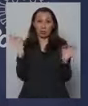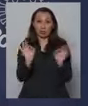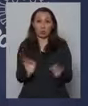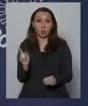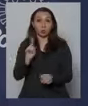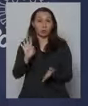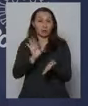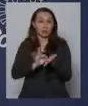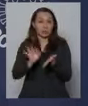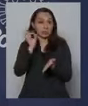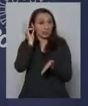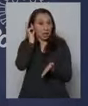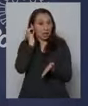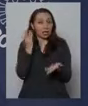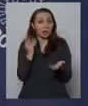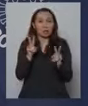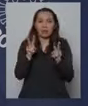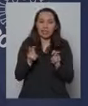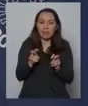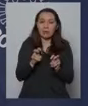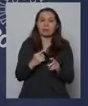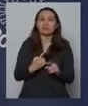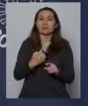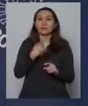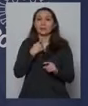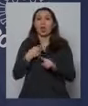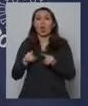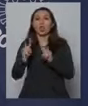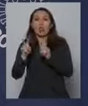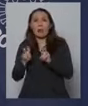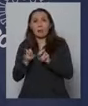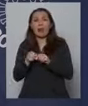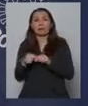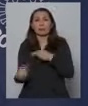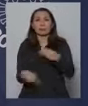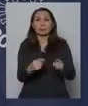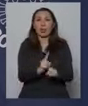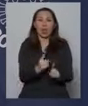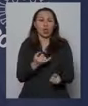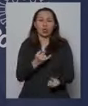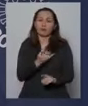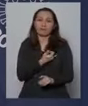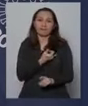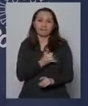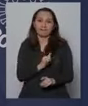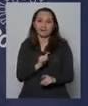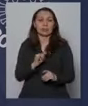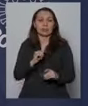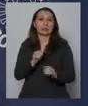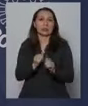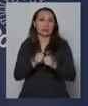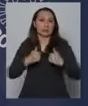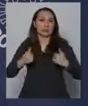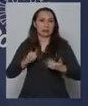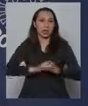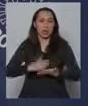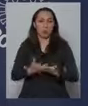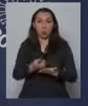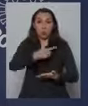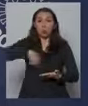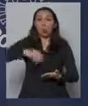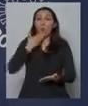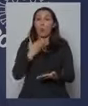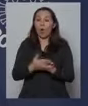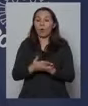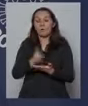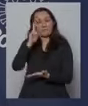la subsecretaria en cuanto que son efectos que obviamente no queridos por la autoridad sanitaria. Y es por eso que nosotros, cuando